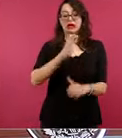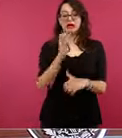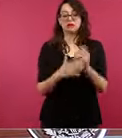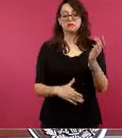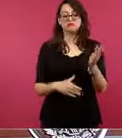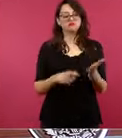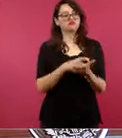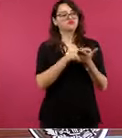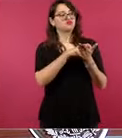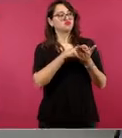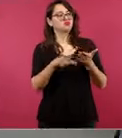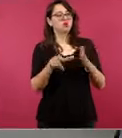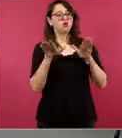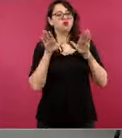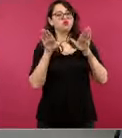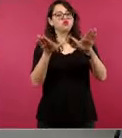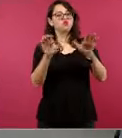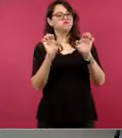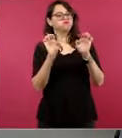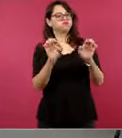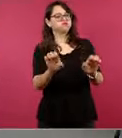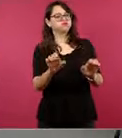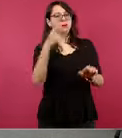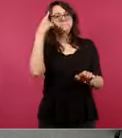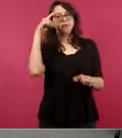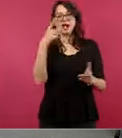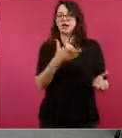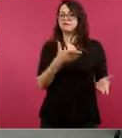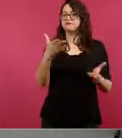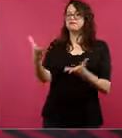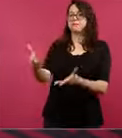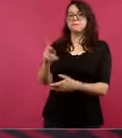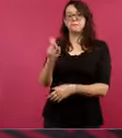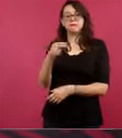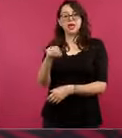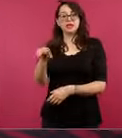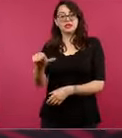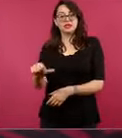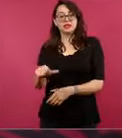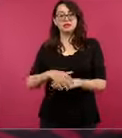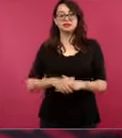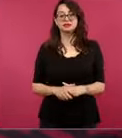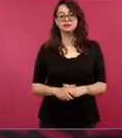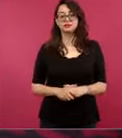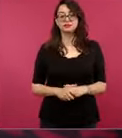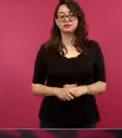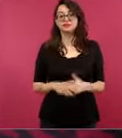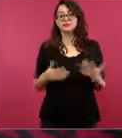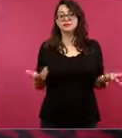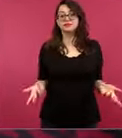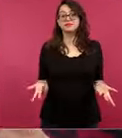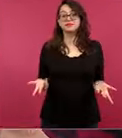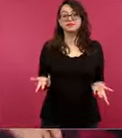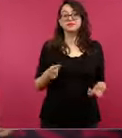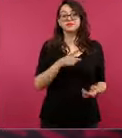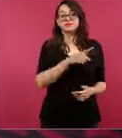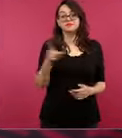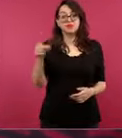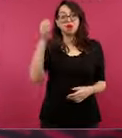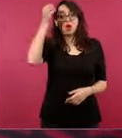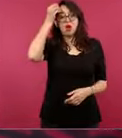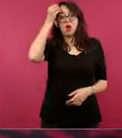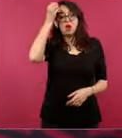avión presidencial. Pero también eso se les olvida, ¿no? Dice, el licenciado Peña,